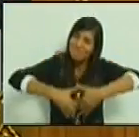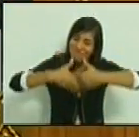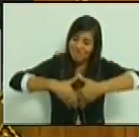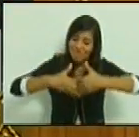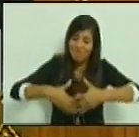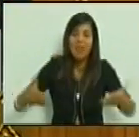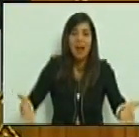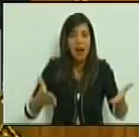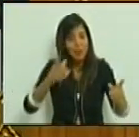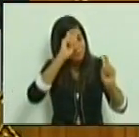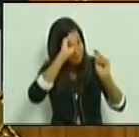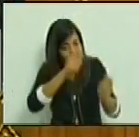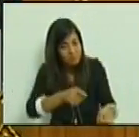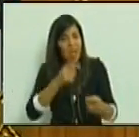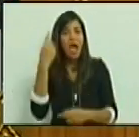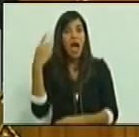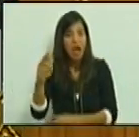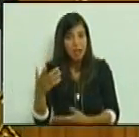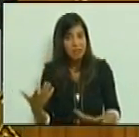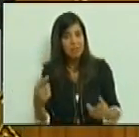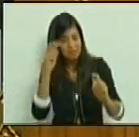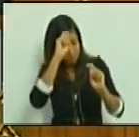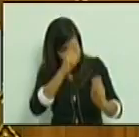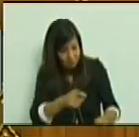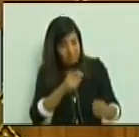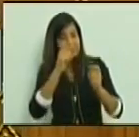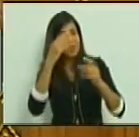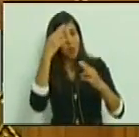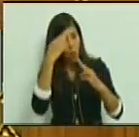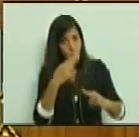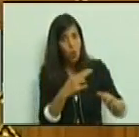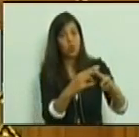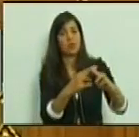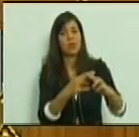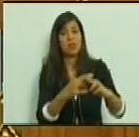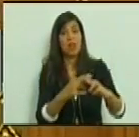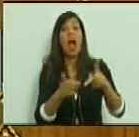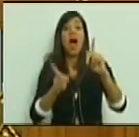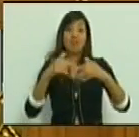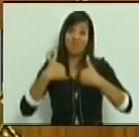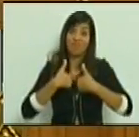hay que reconocerlo en este espacio, más allá de sus visiones de mundo.